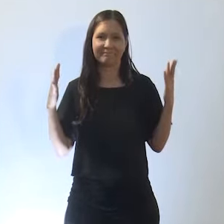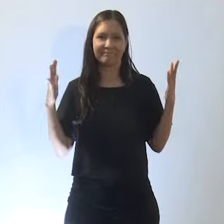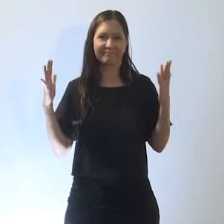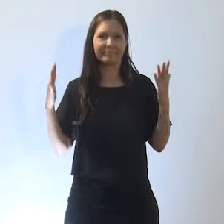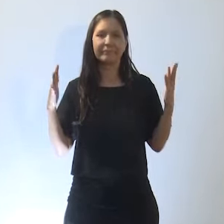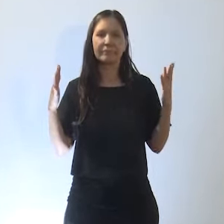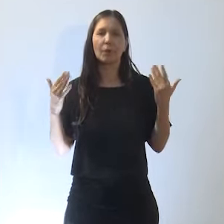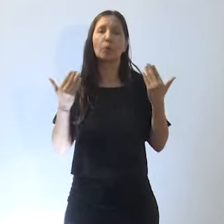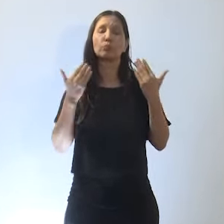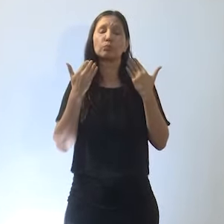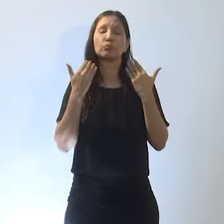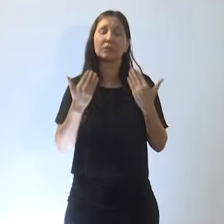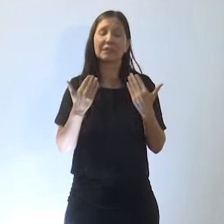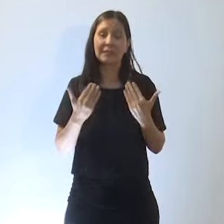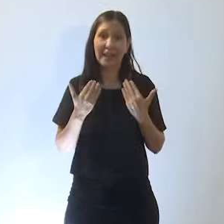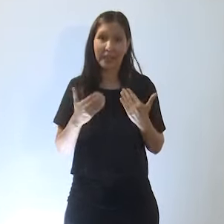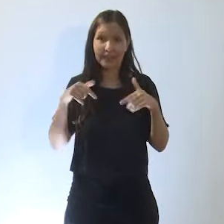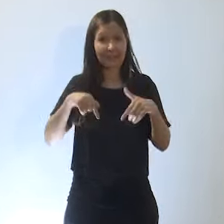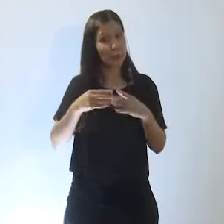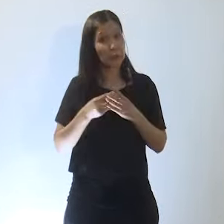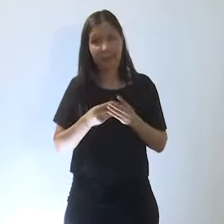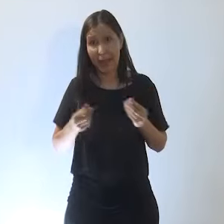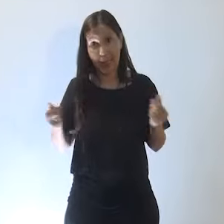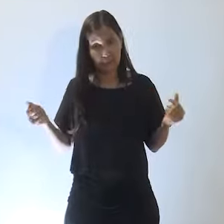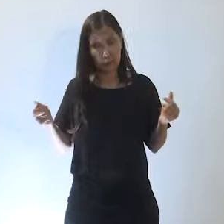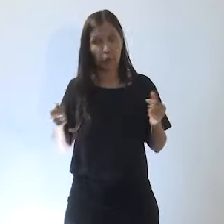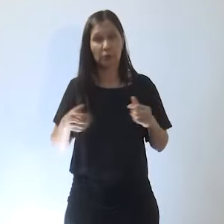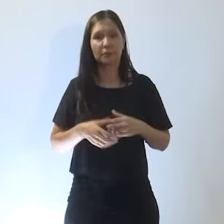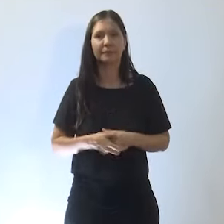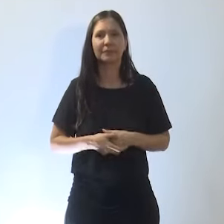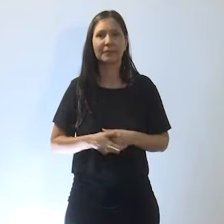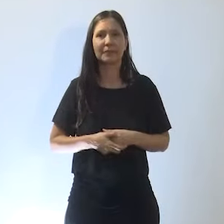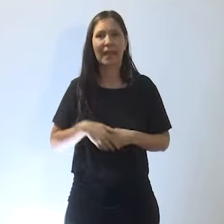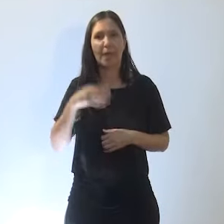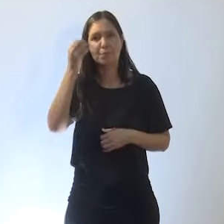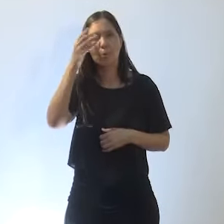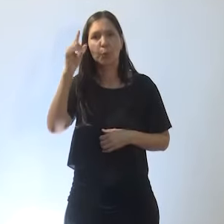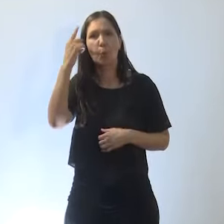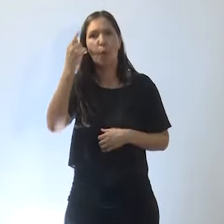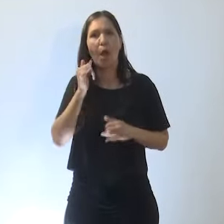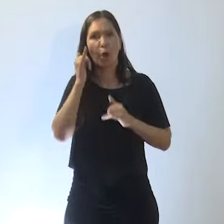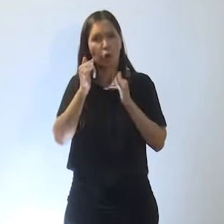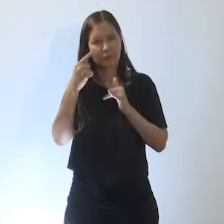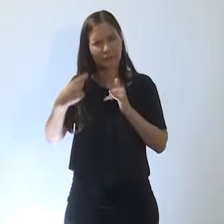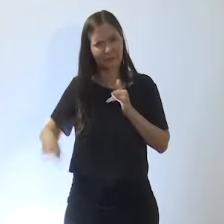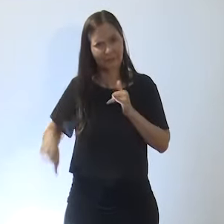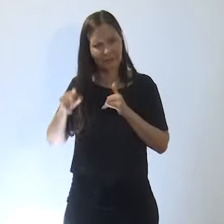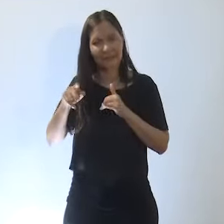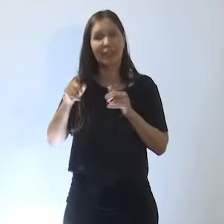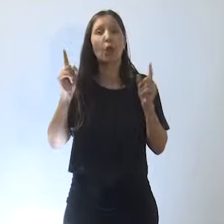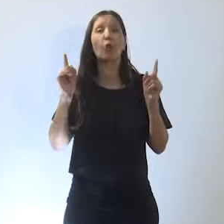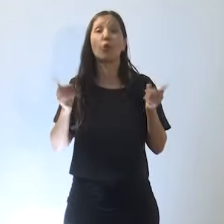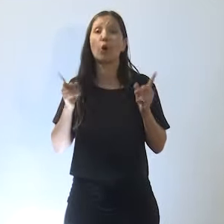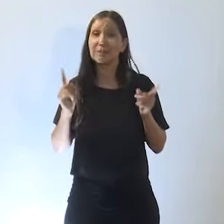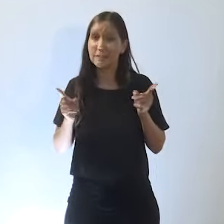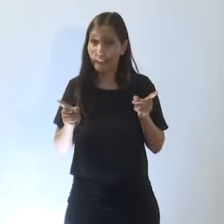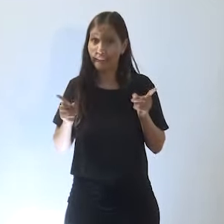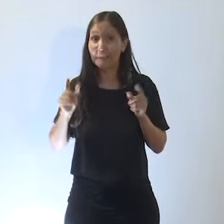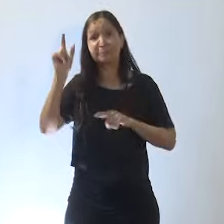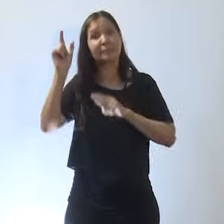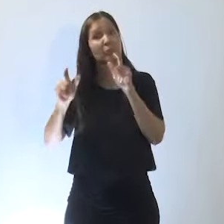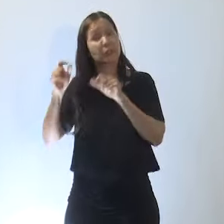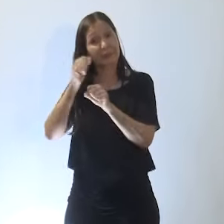Muchas gracias Con esto cerramos y me olvidé de decir una cosa que los docentes y los trabajadores y